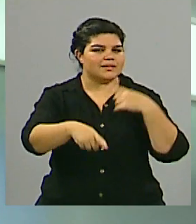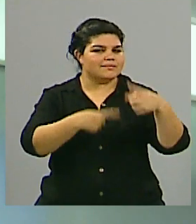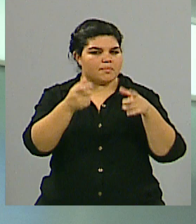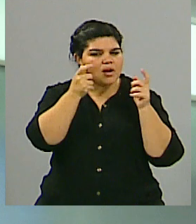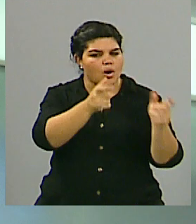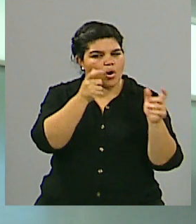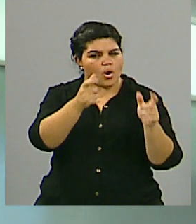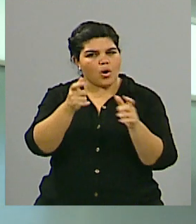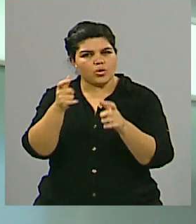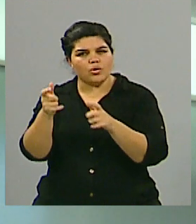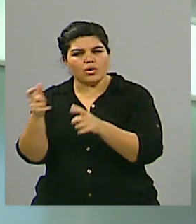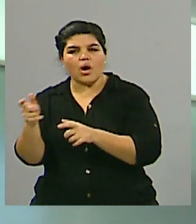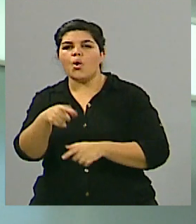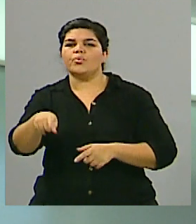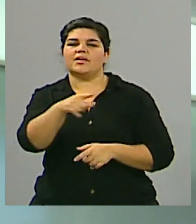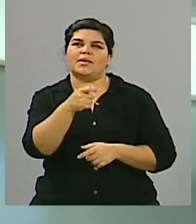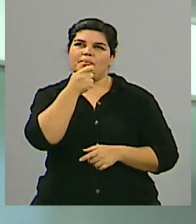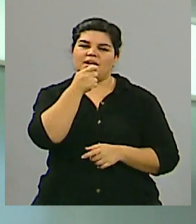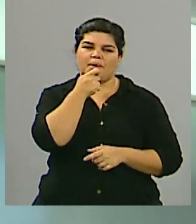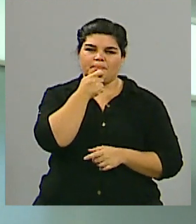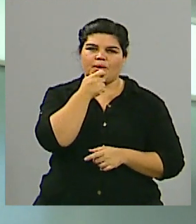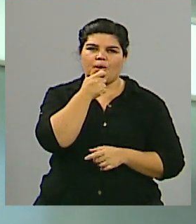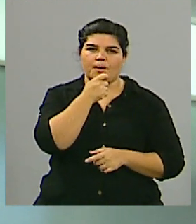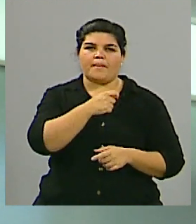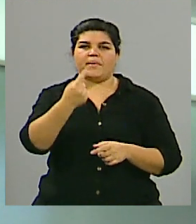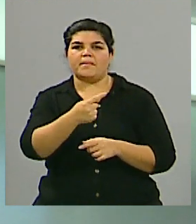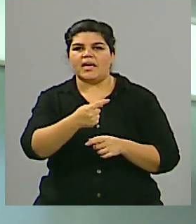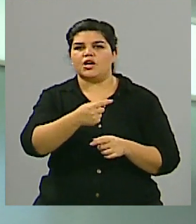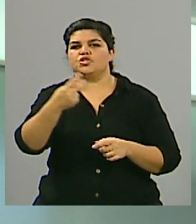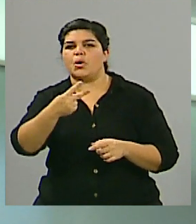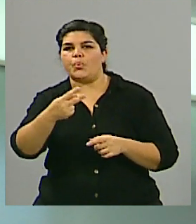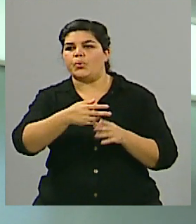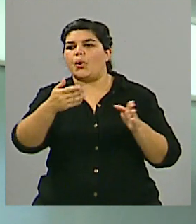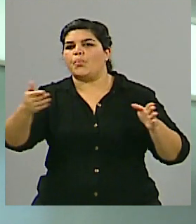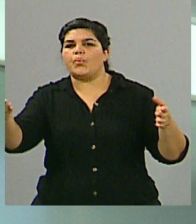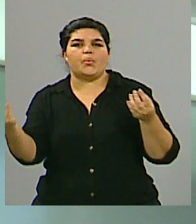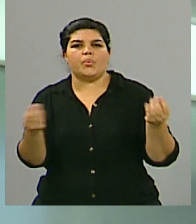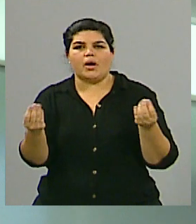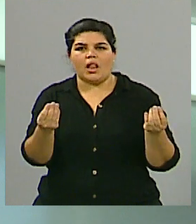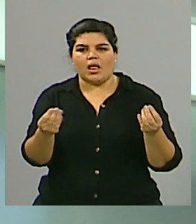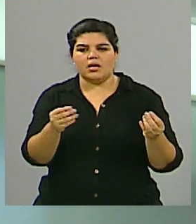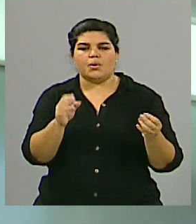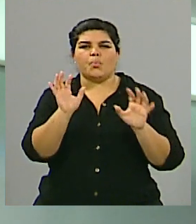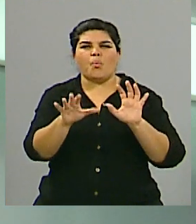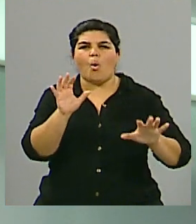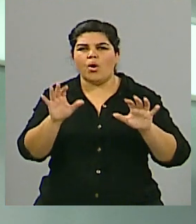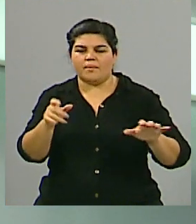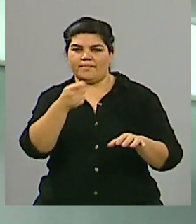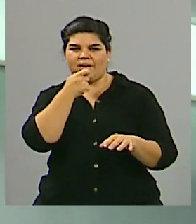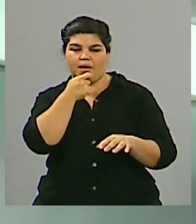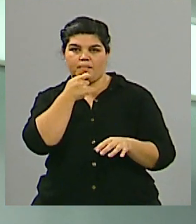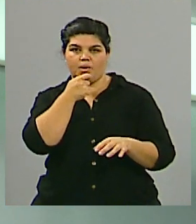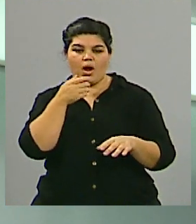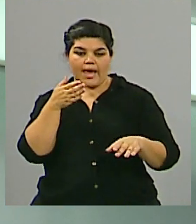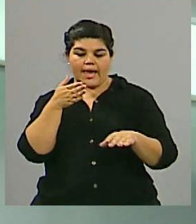qué años ustedes perciben que se puede dar más una situación de bullying? Digo, puede pasar cuando ingresan los chicos